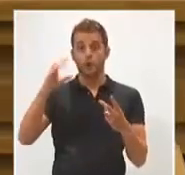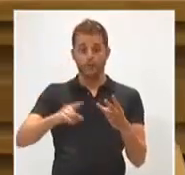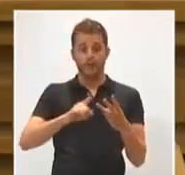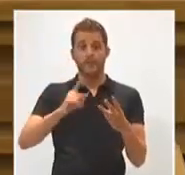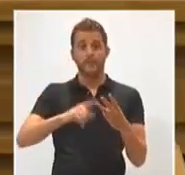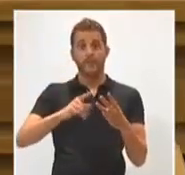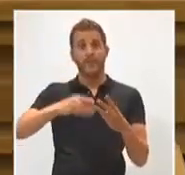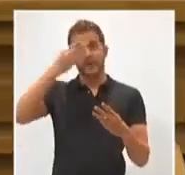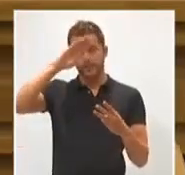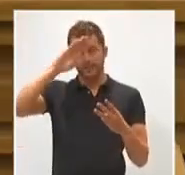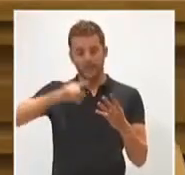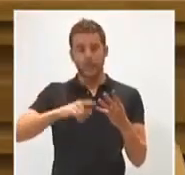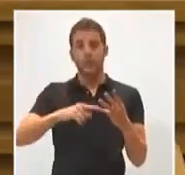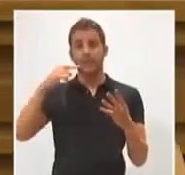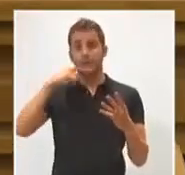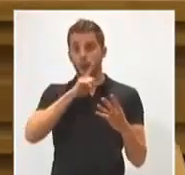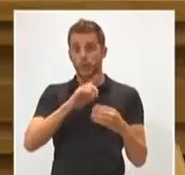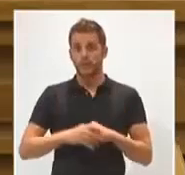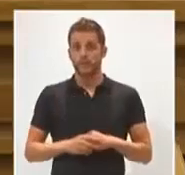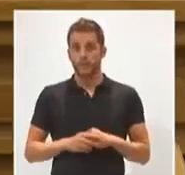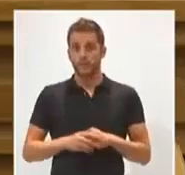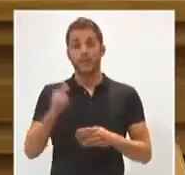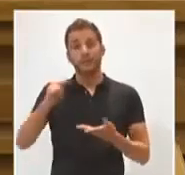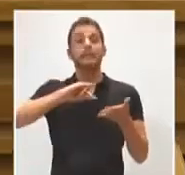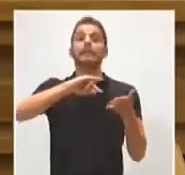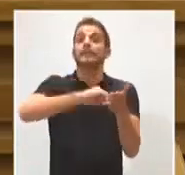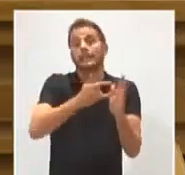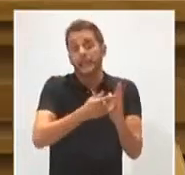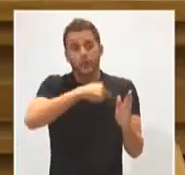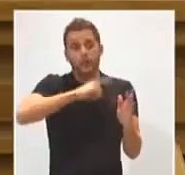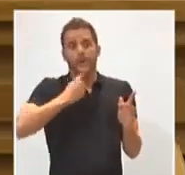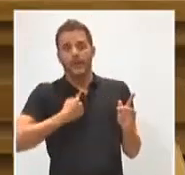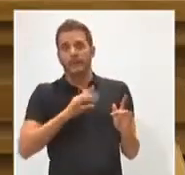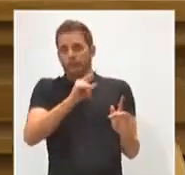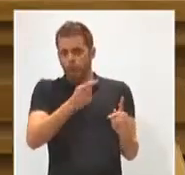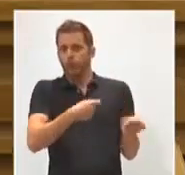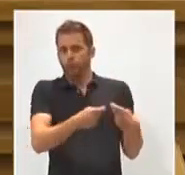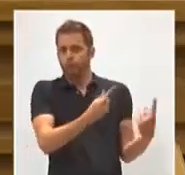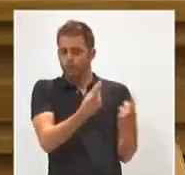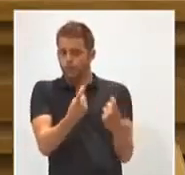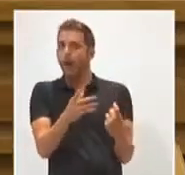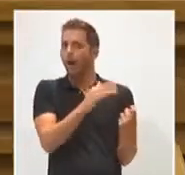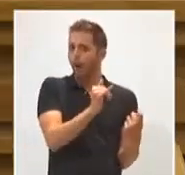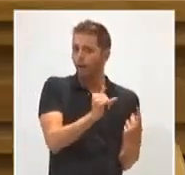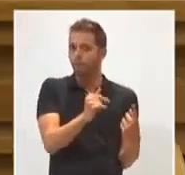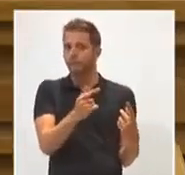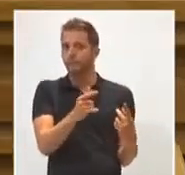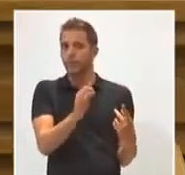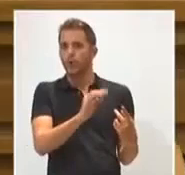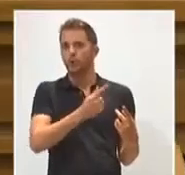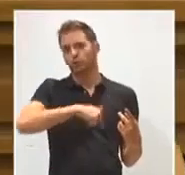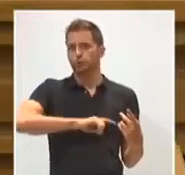méxico y en rusia obviamente donde los técnicos nos dicen que hay mercados donde tenemos necesidades o donde tenemos alguna debilidad